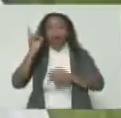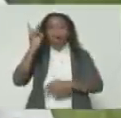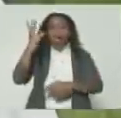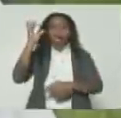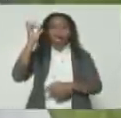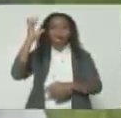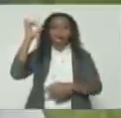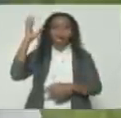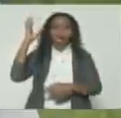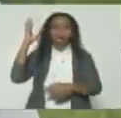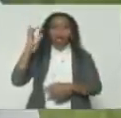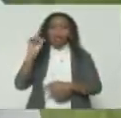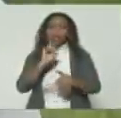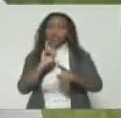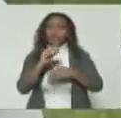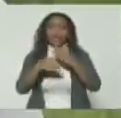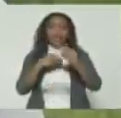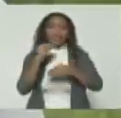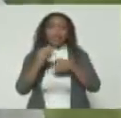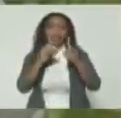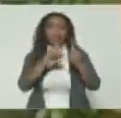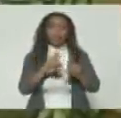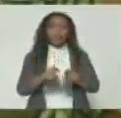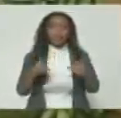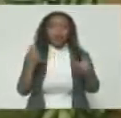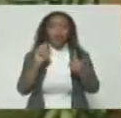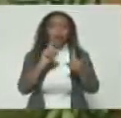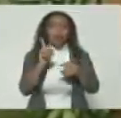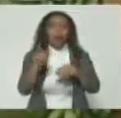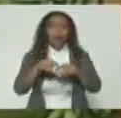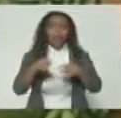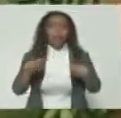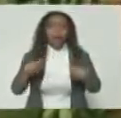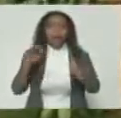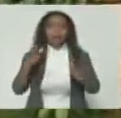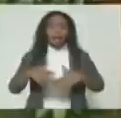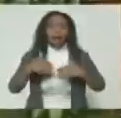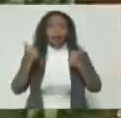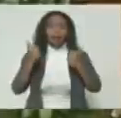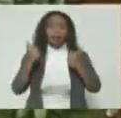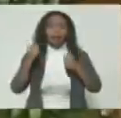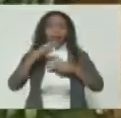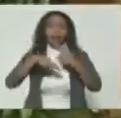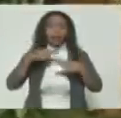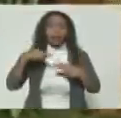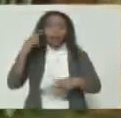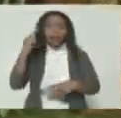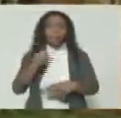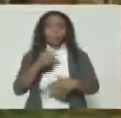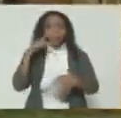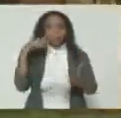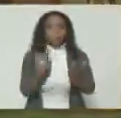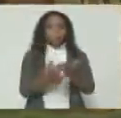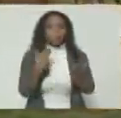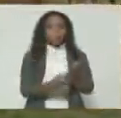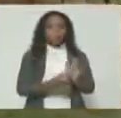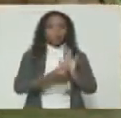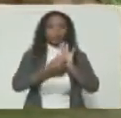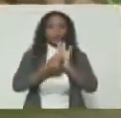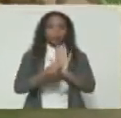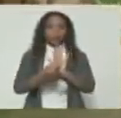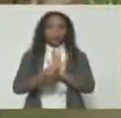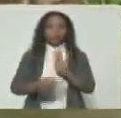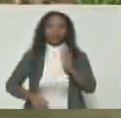presunta improductividad por parte de los campesinos en las tierras rescatadas en Revolución Bolivariana. Hoy aquí estamos demostrando una vez más